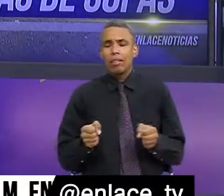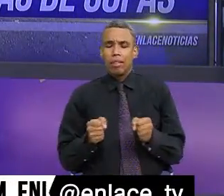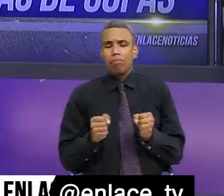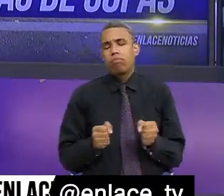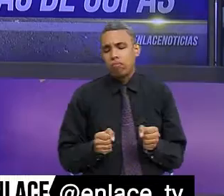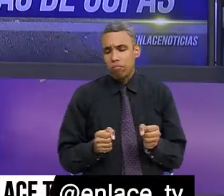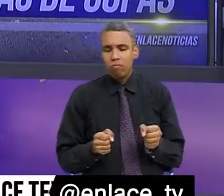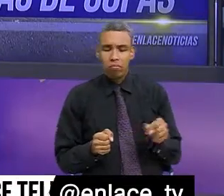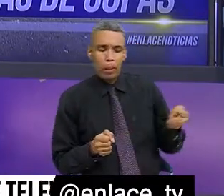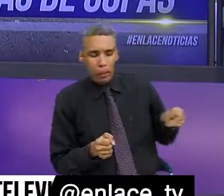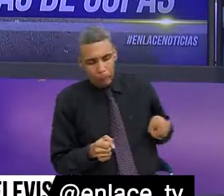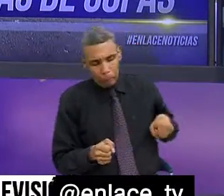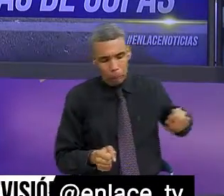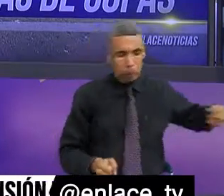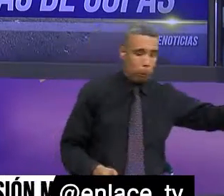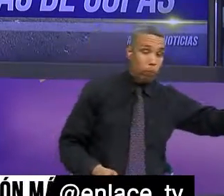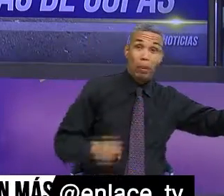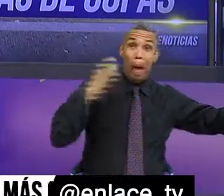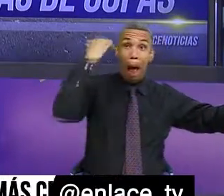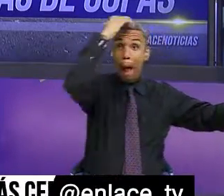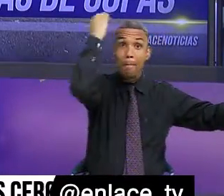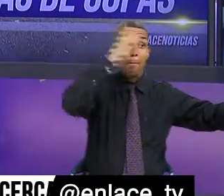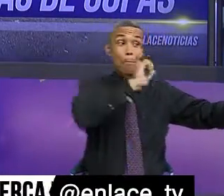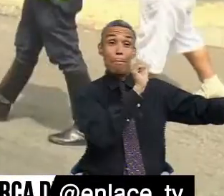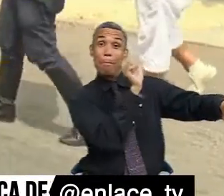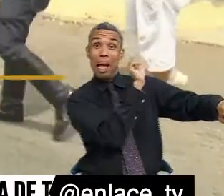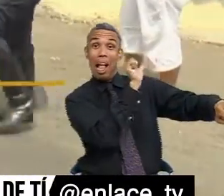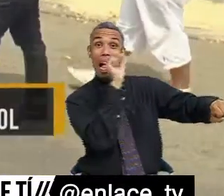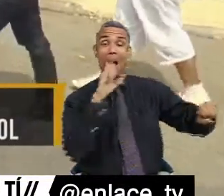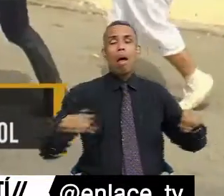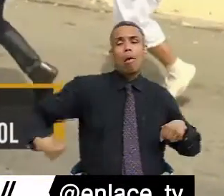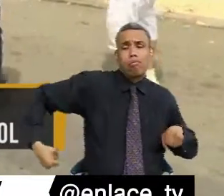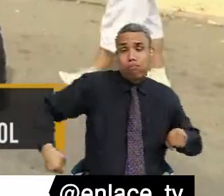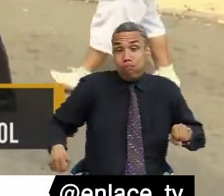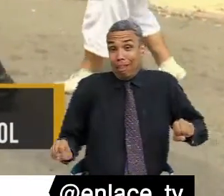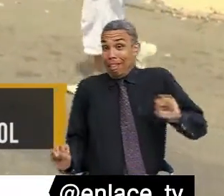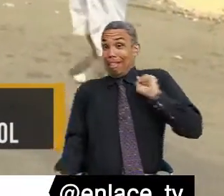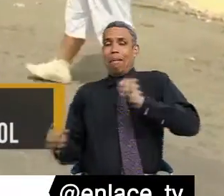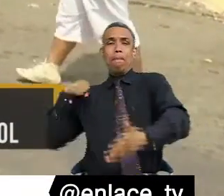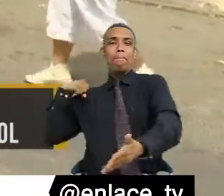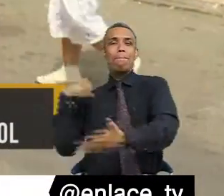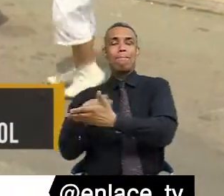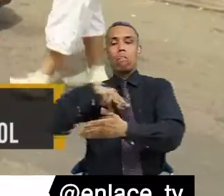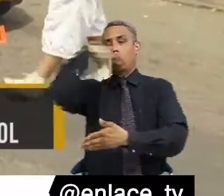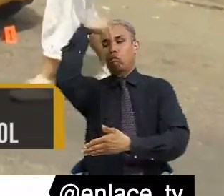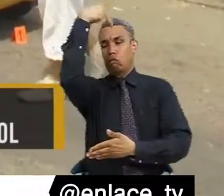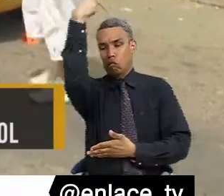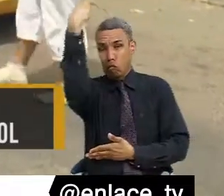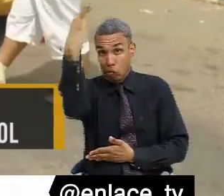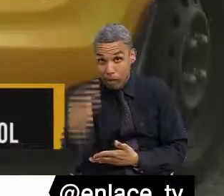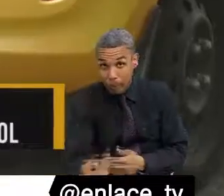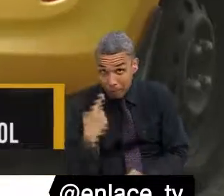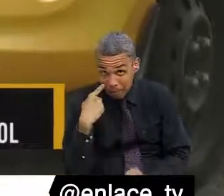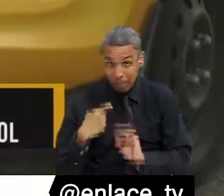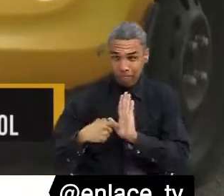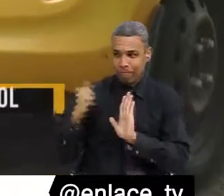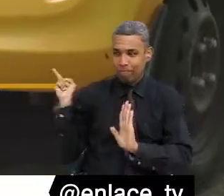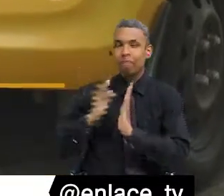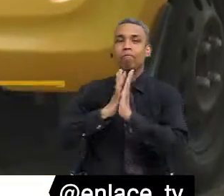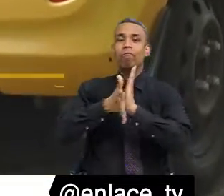motociclista que se desplazaba hacia la Comuna 4. Según versión oficial de la Inspección de Tránsito y Transporte de Barrancabermeja, el conductor